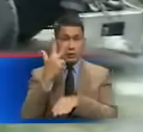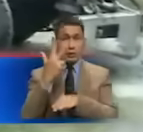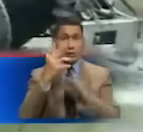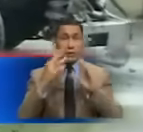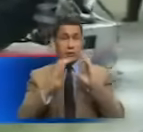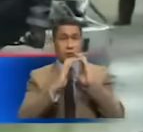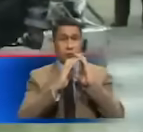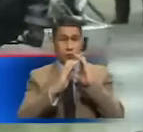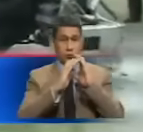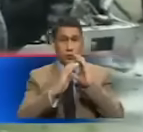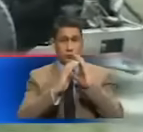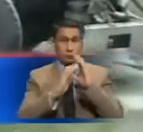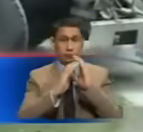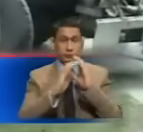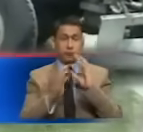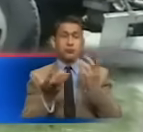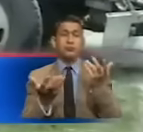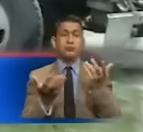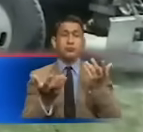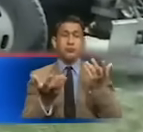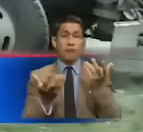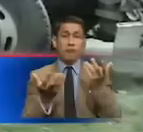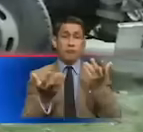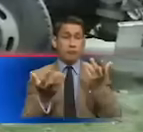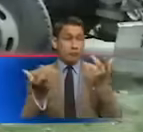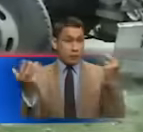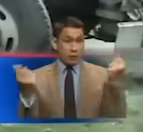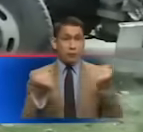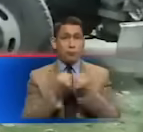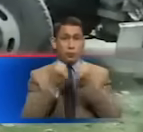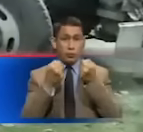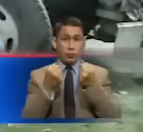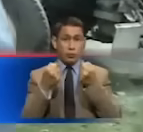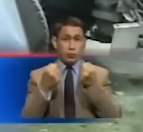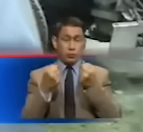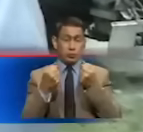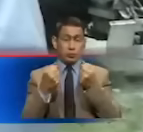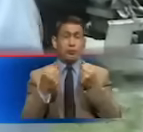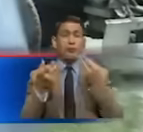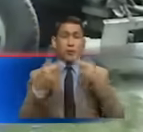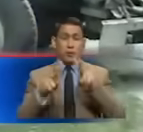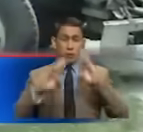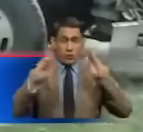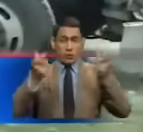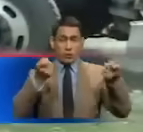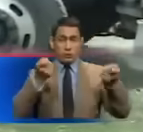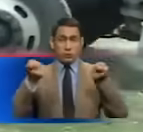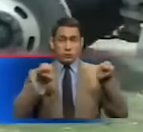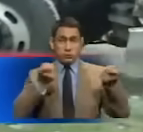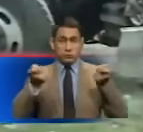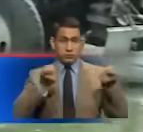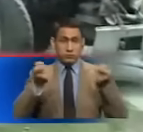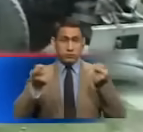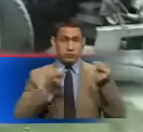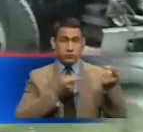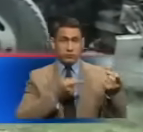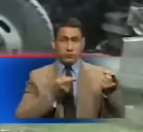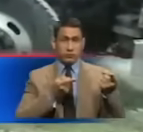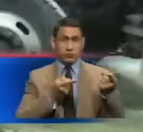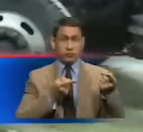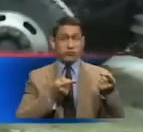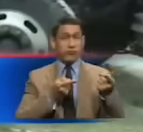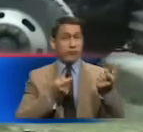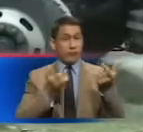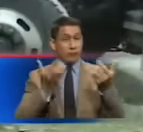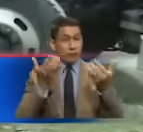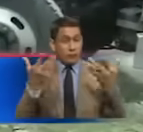bus de transporte masivo involucrados en un accidente de tránsito por un vehículo que ustedes miran a mi espalda. Nosotros nos